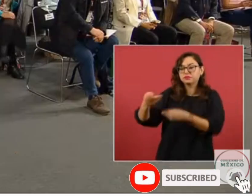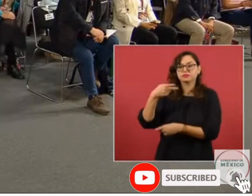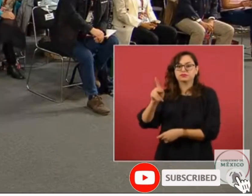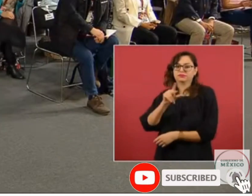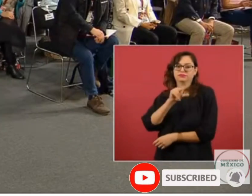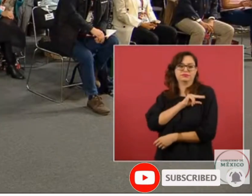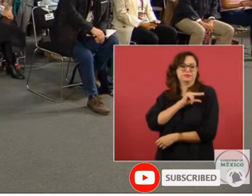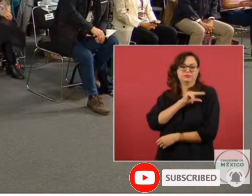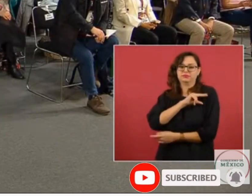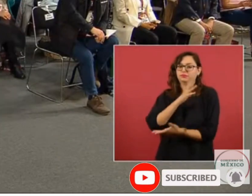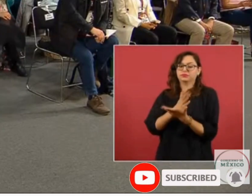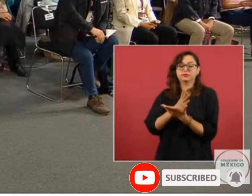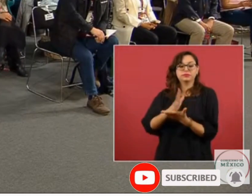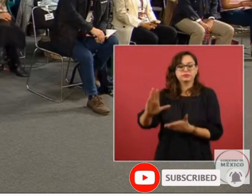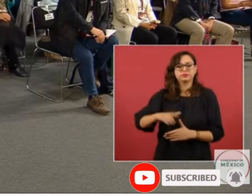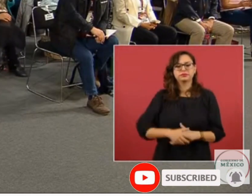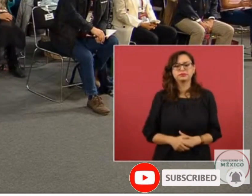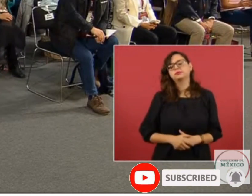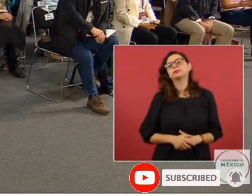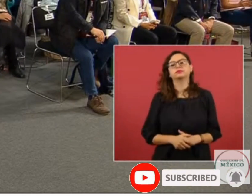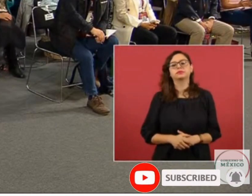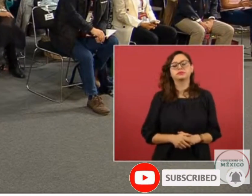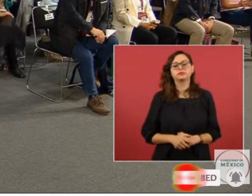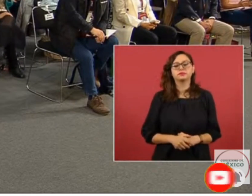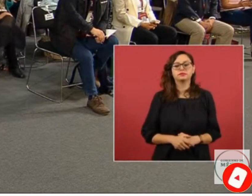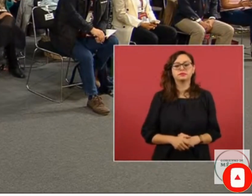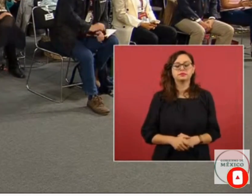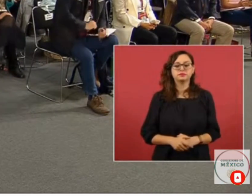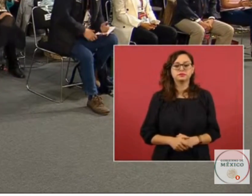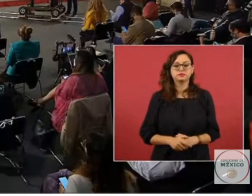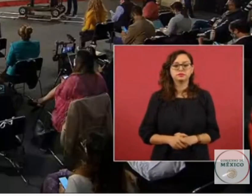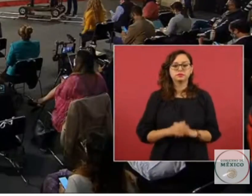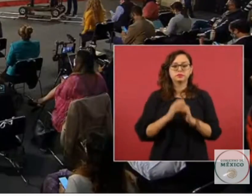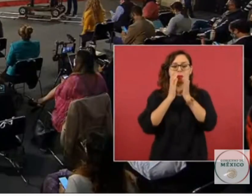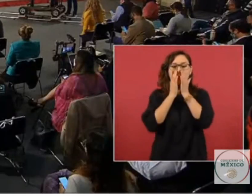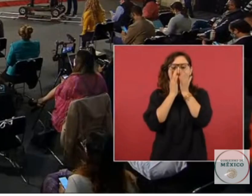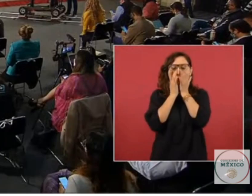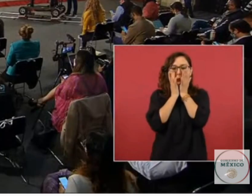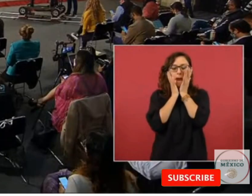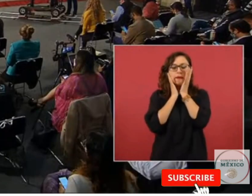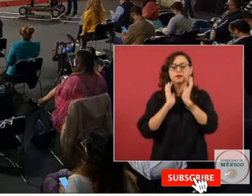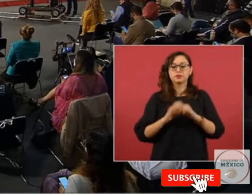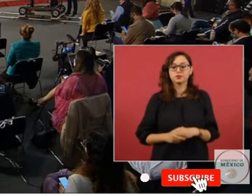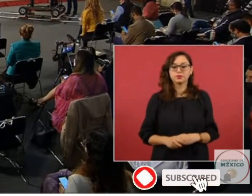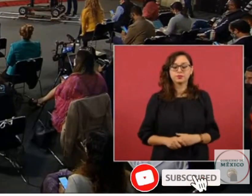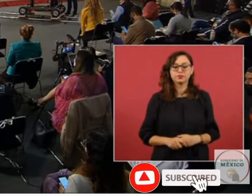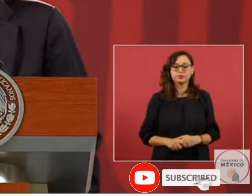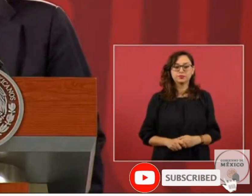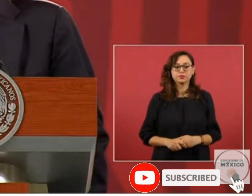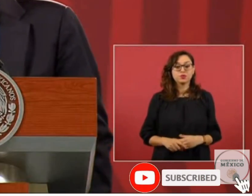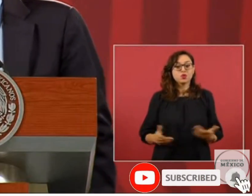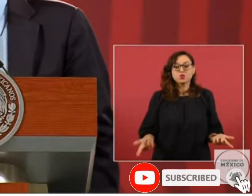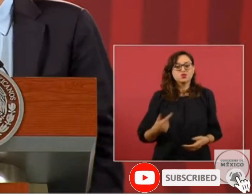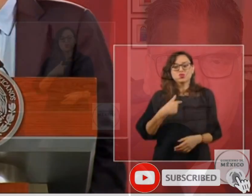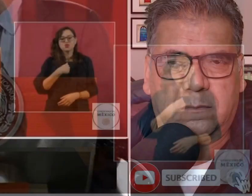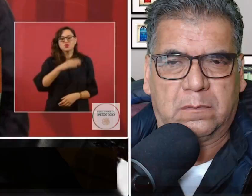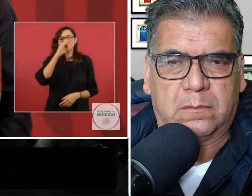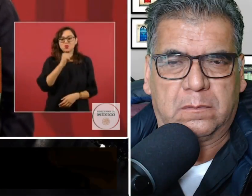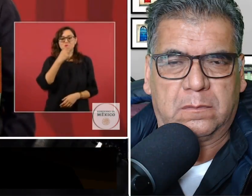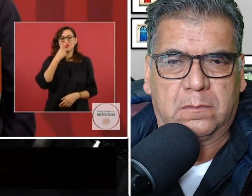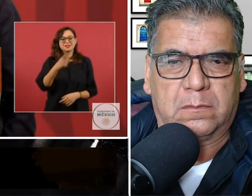podría derivar de la carpeta de investigación de la Fiscalía, siempre que el fiscal así lo determine y lo